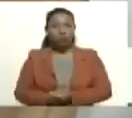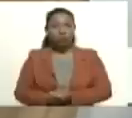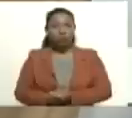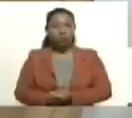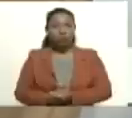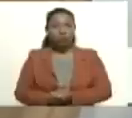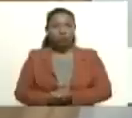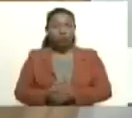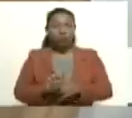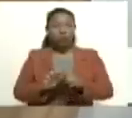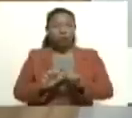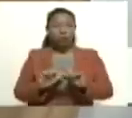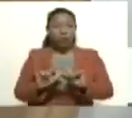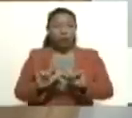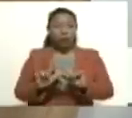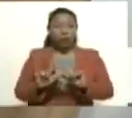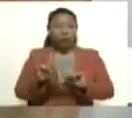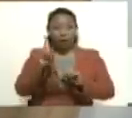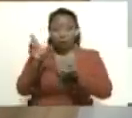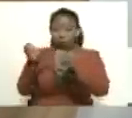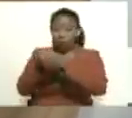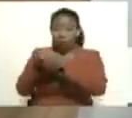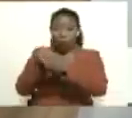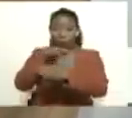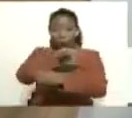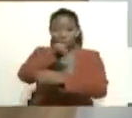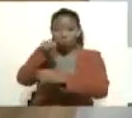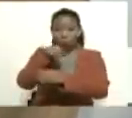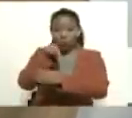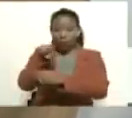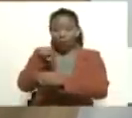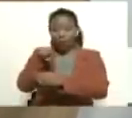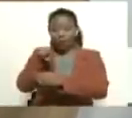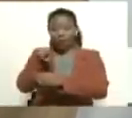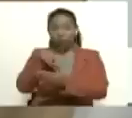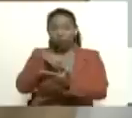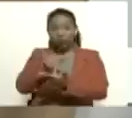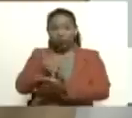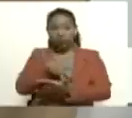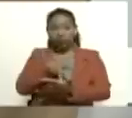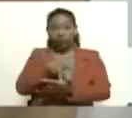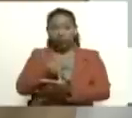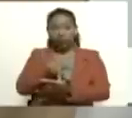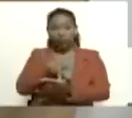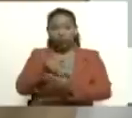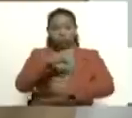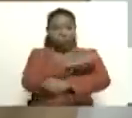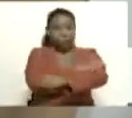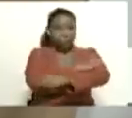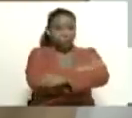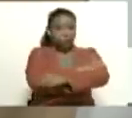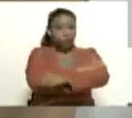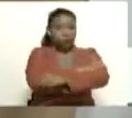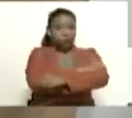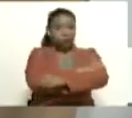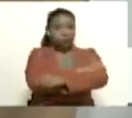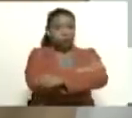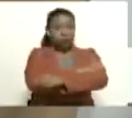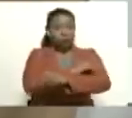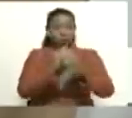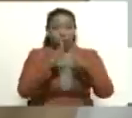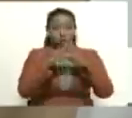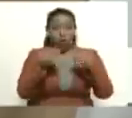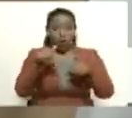Pero en alguna parte estaban ustedes, y estaban todos los de la oposición, de las